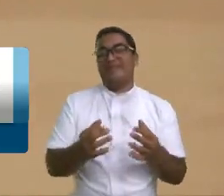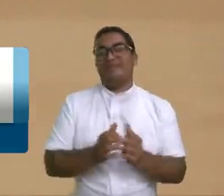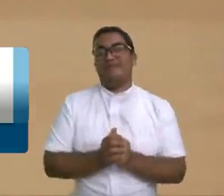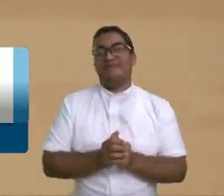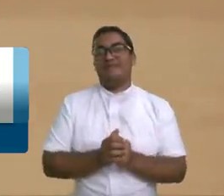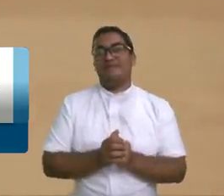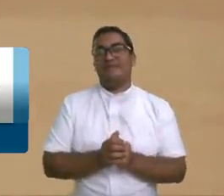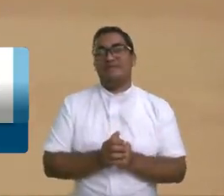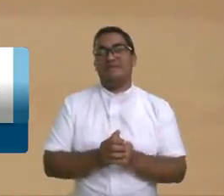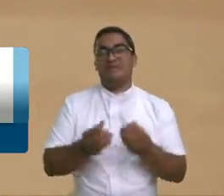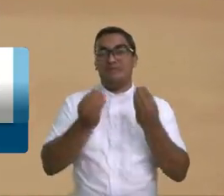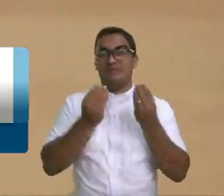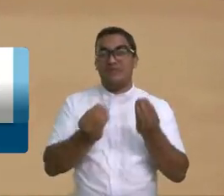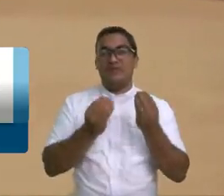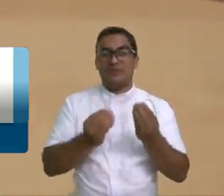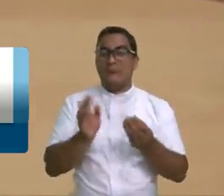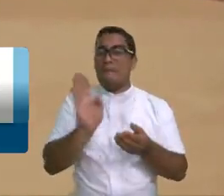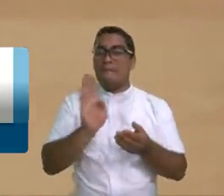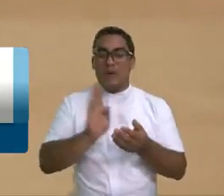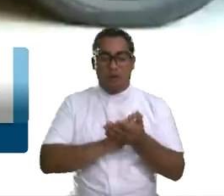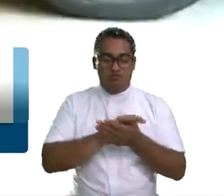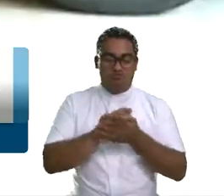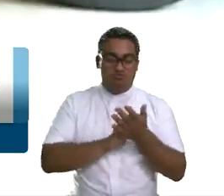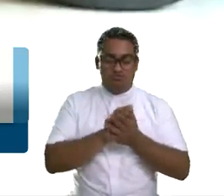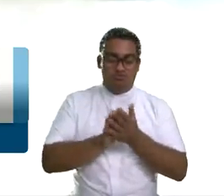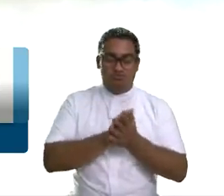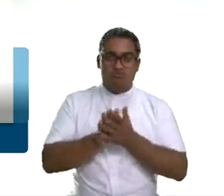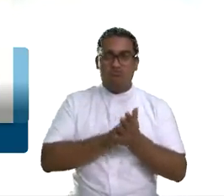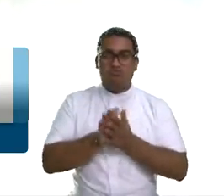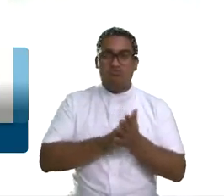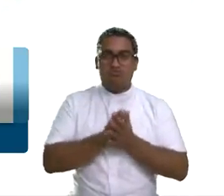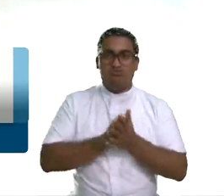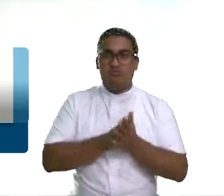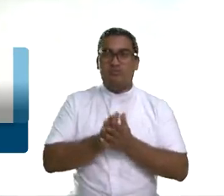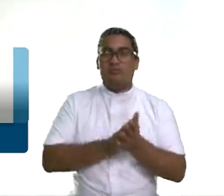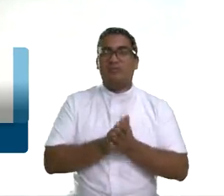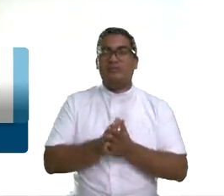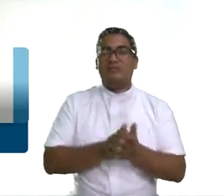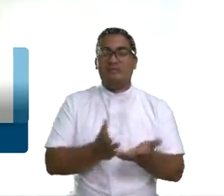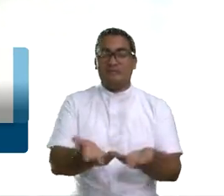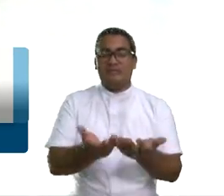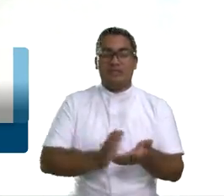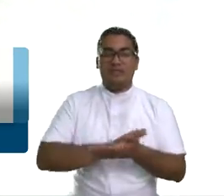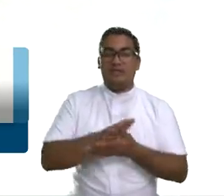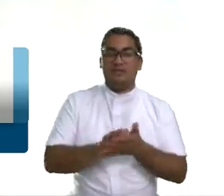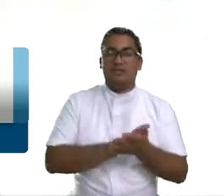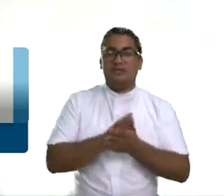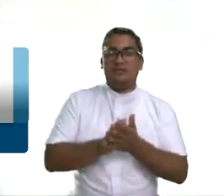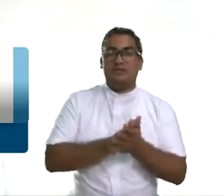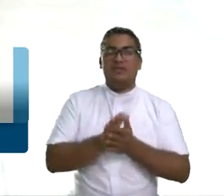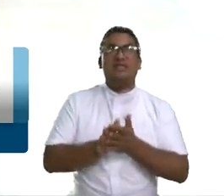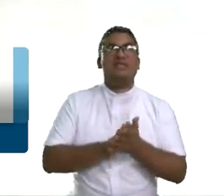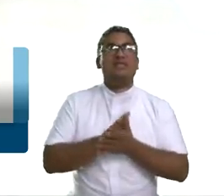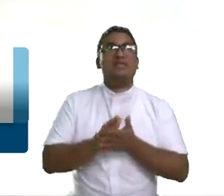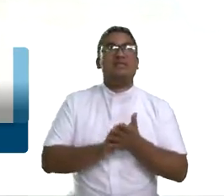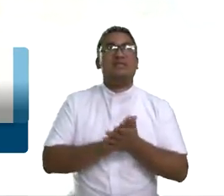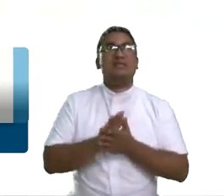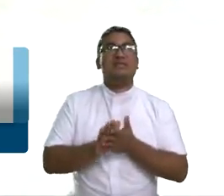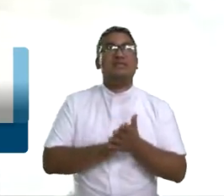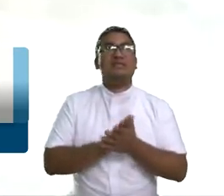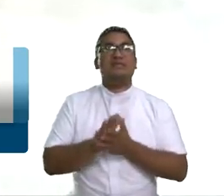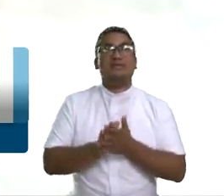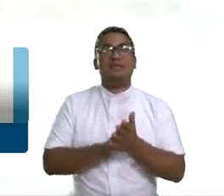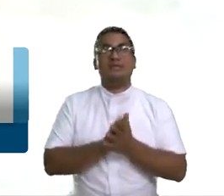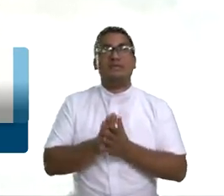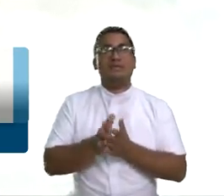grasosos. Hacer mucha espuma. Por eso los pasos, enjuagamos, enjabonamos, ¿verdad? Entonces